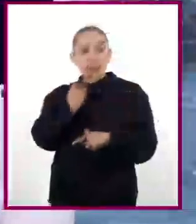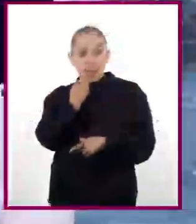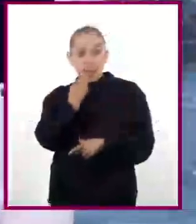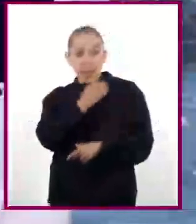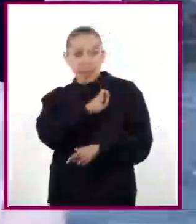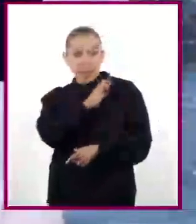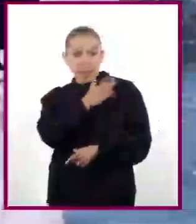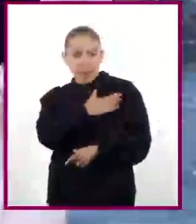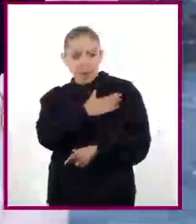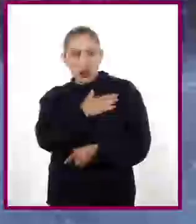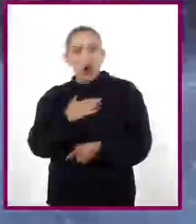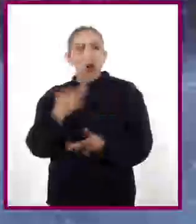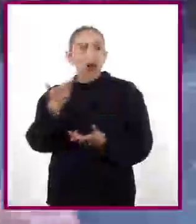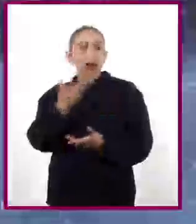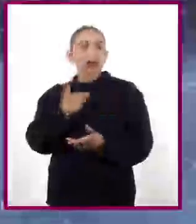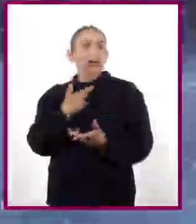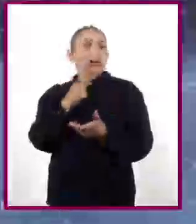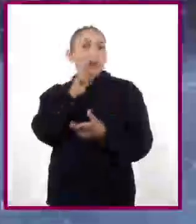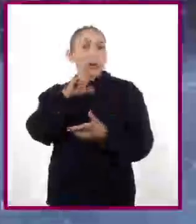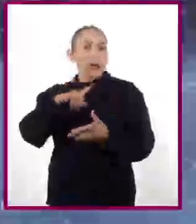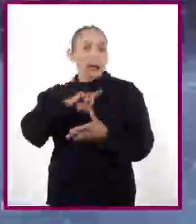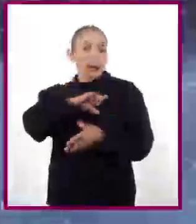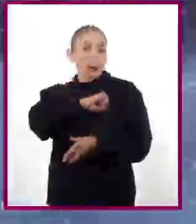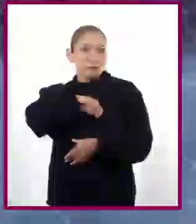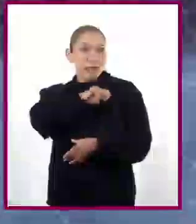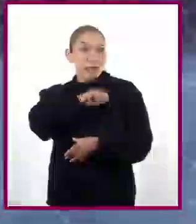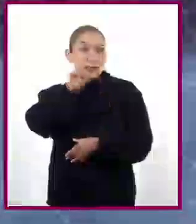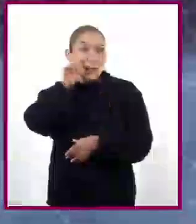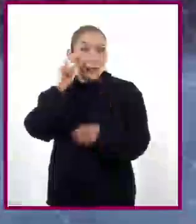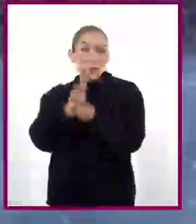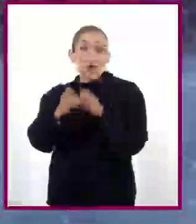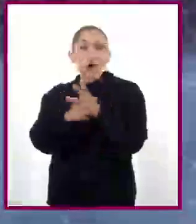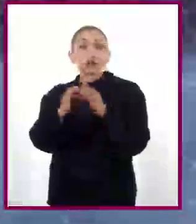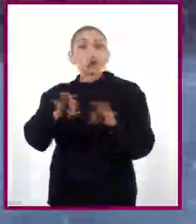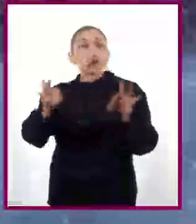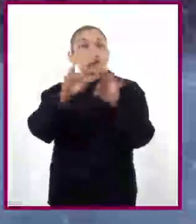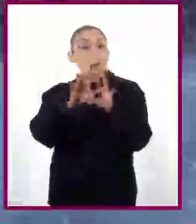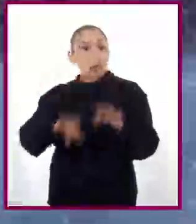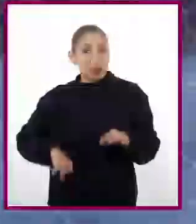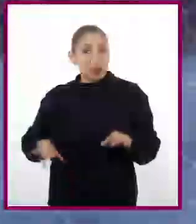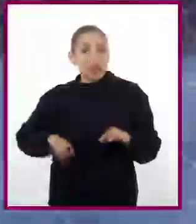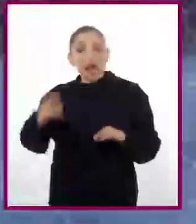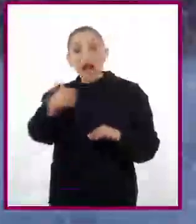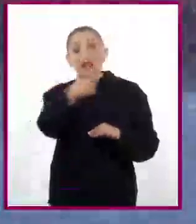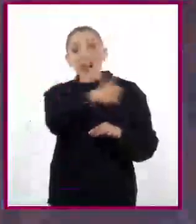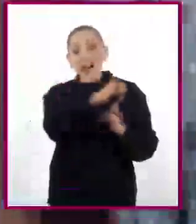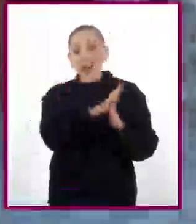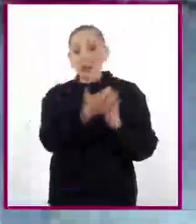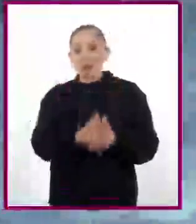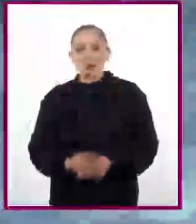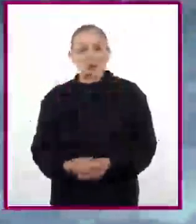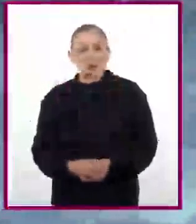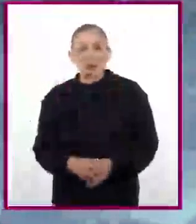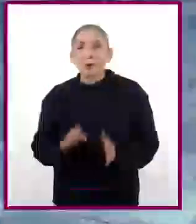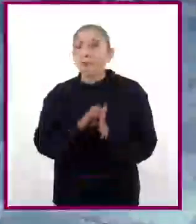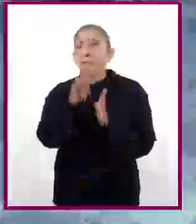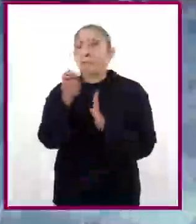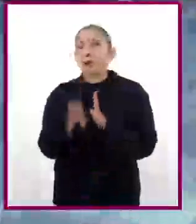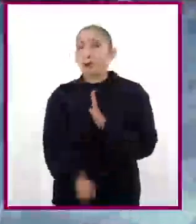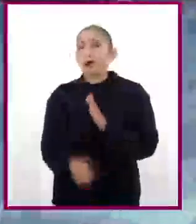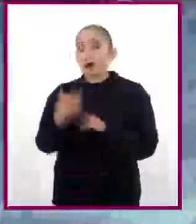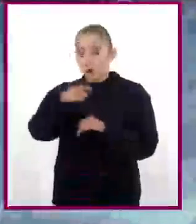e hispanoamericanos. Además, he descubierto detalles muy curiosos e interesantes de cada uno. Por